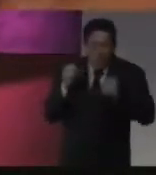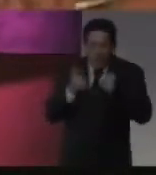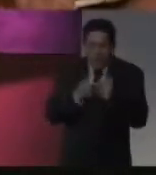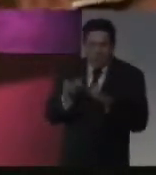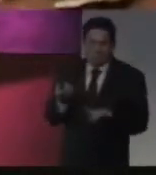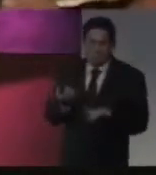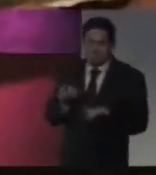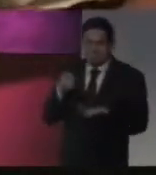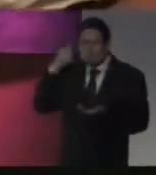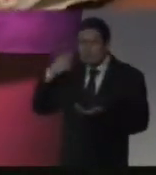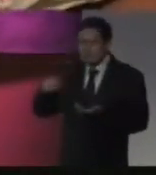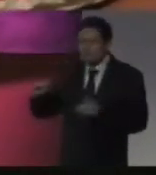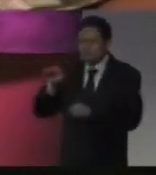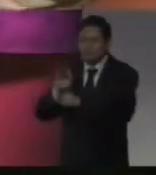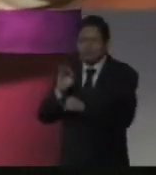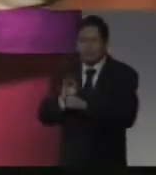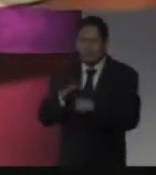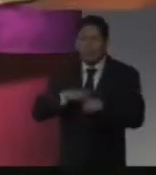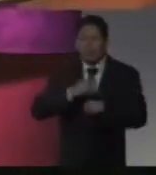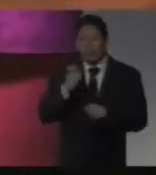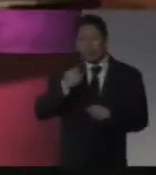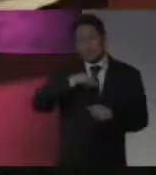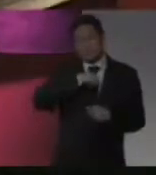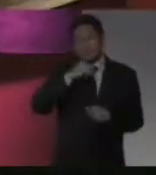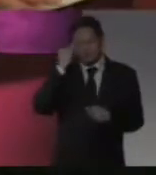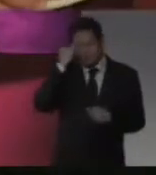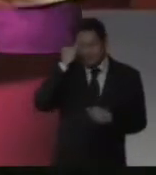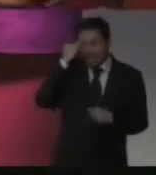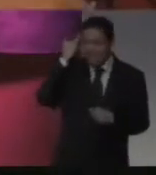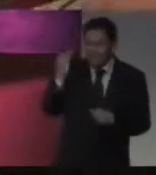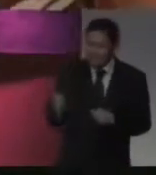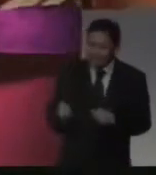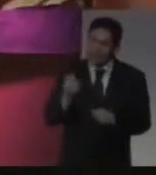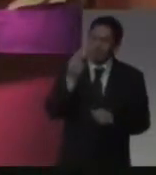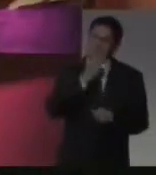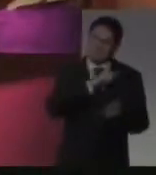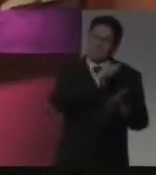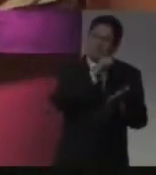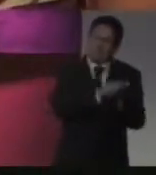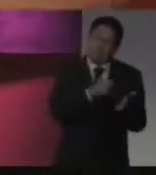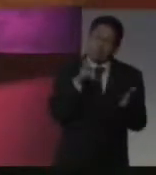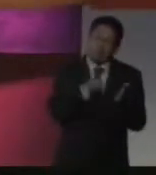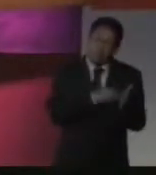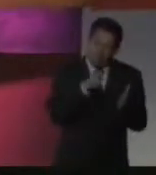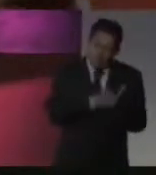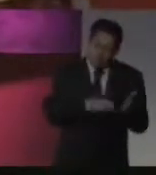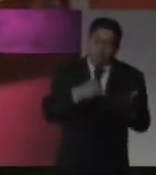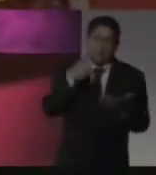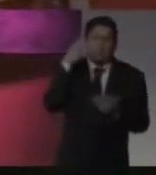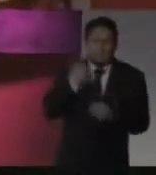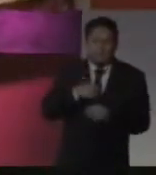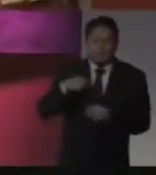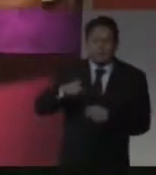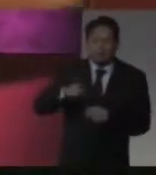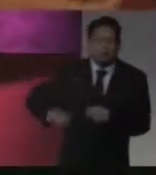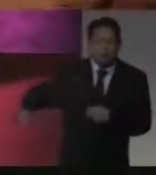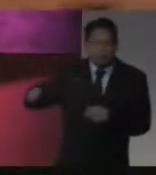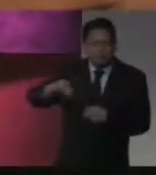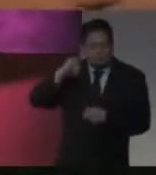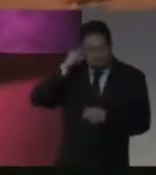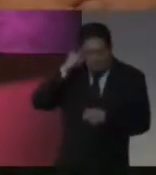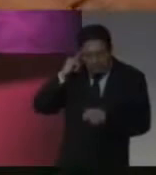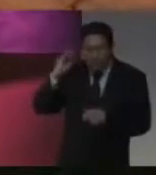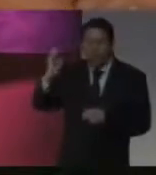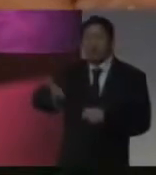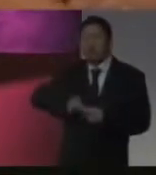de hacer una propuesta de cambiar los usos y costumbres a